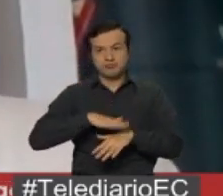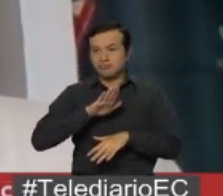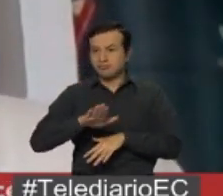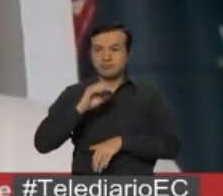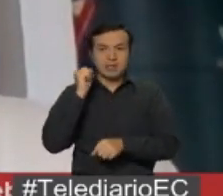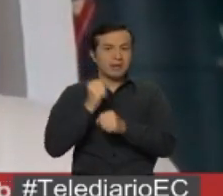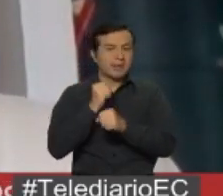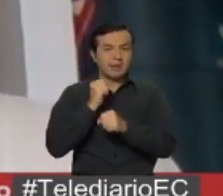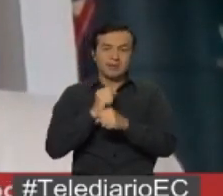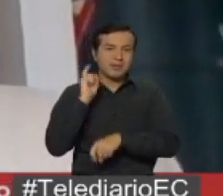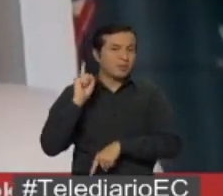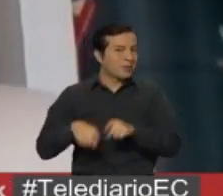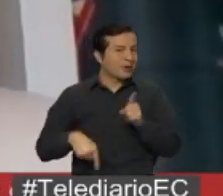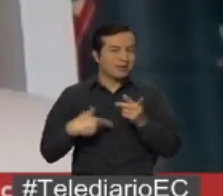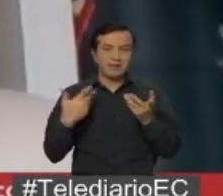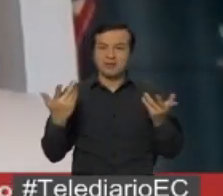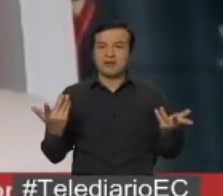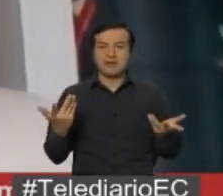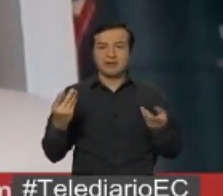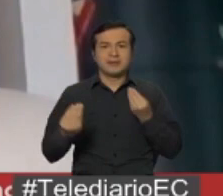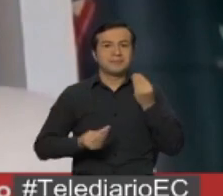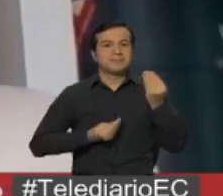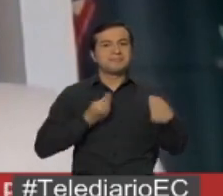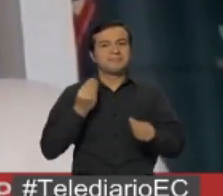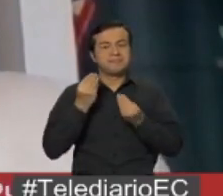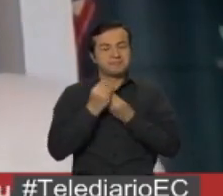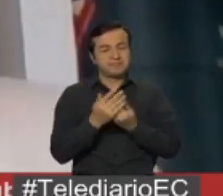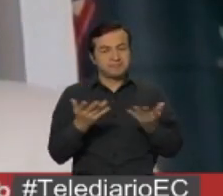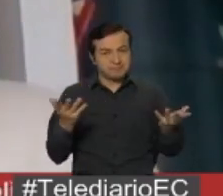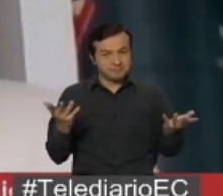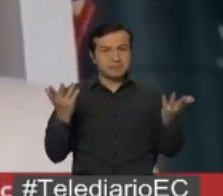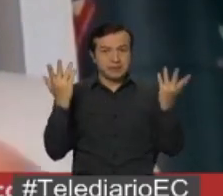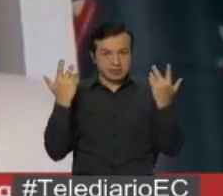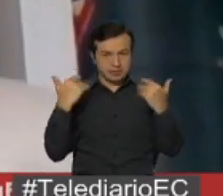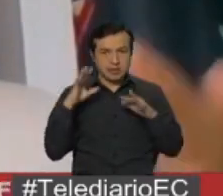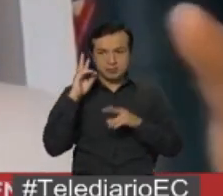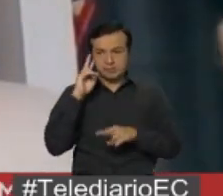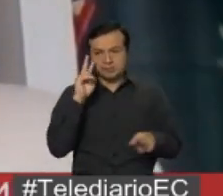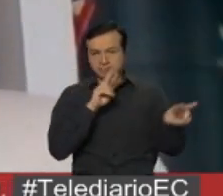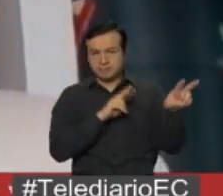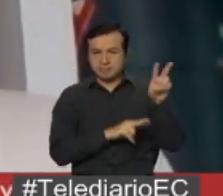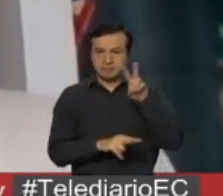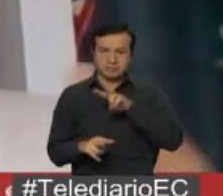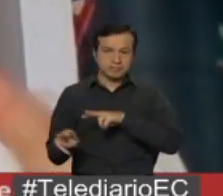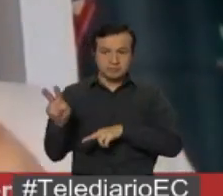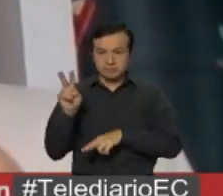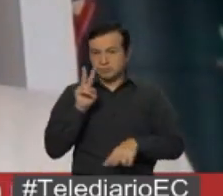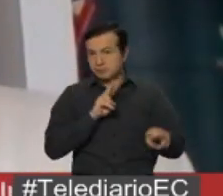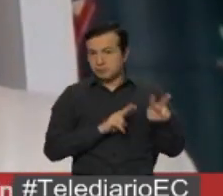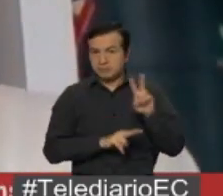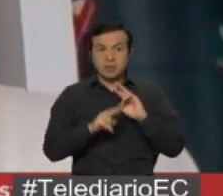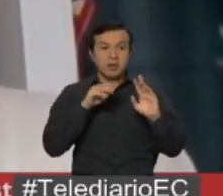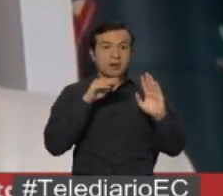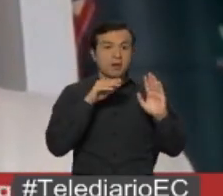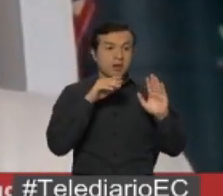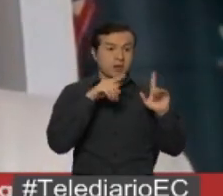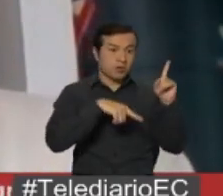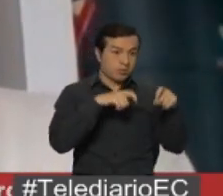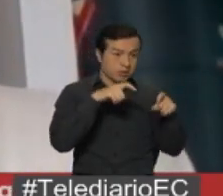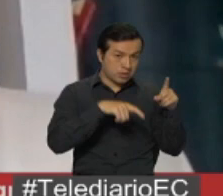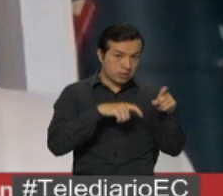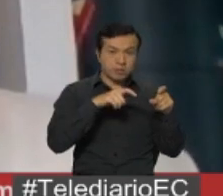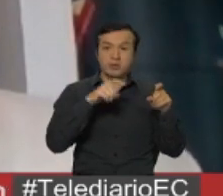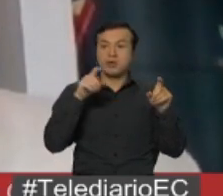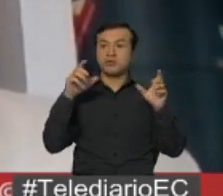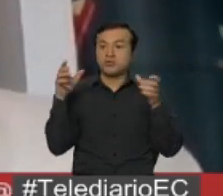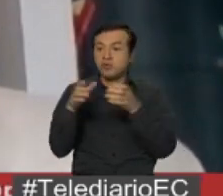con su objeto social porque es lo que estamos haciendo estamos analizando tanto en el sector financiero como en el sector no financiero